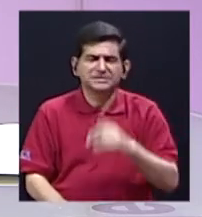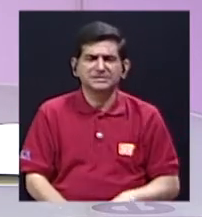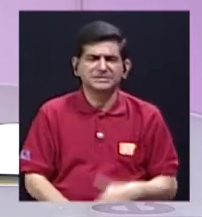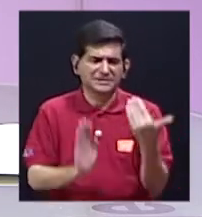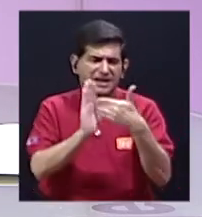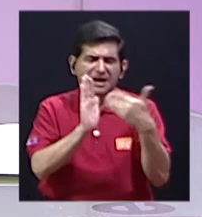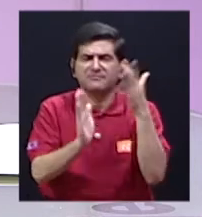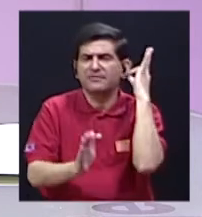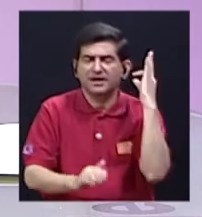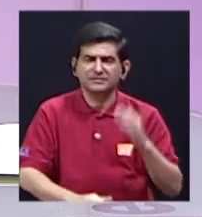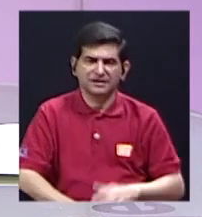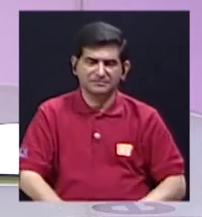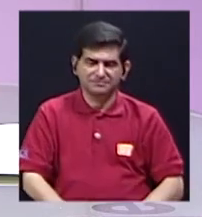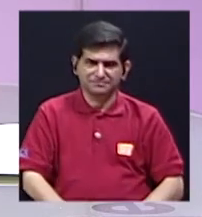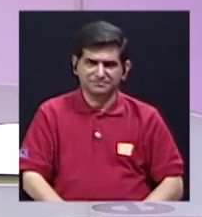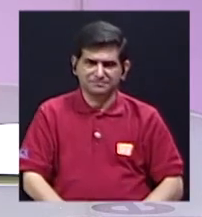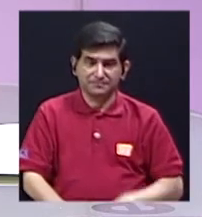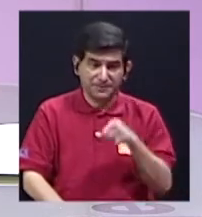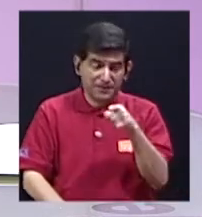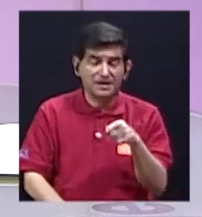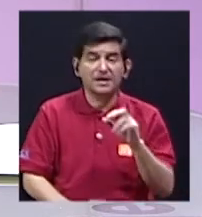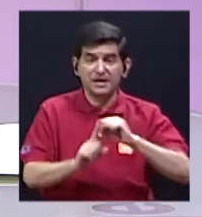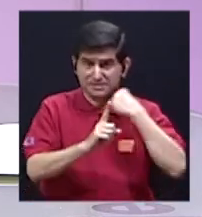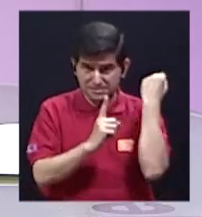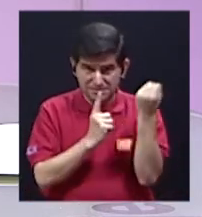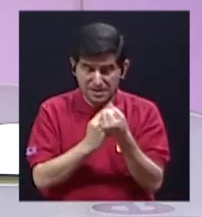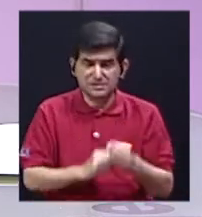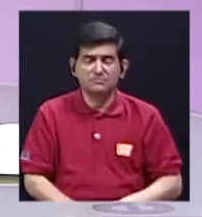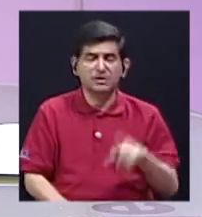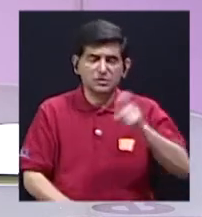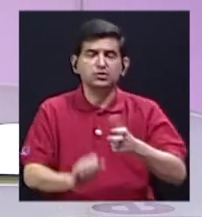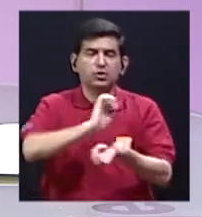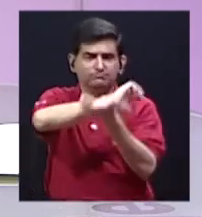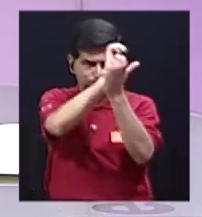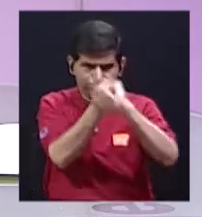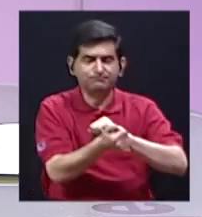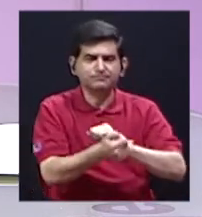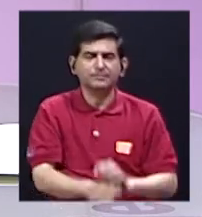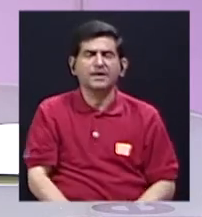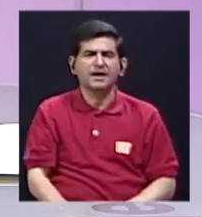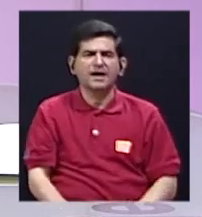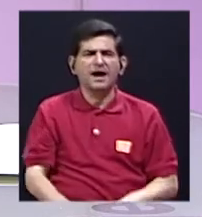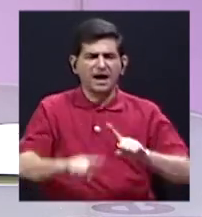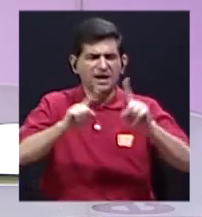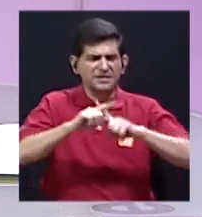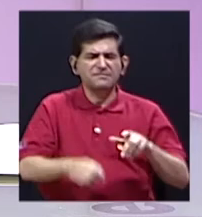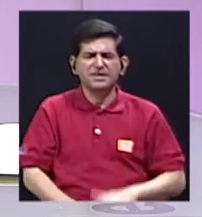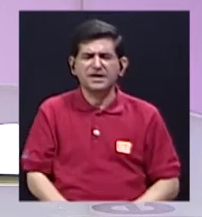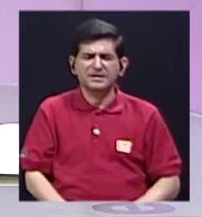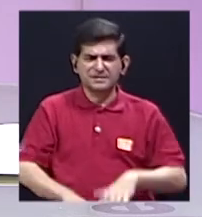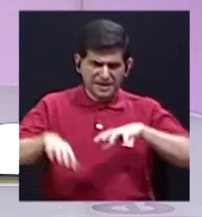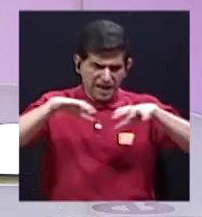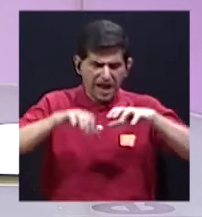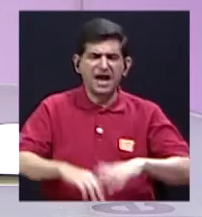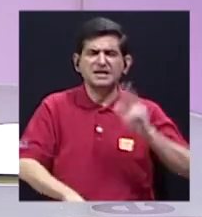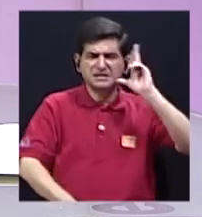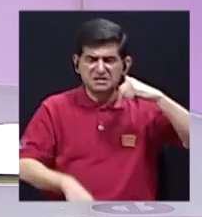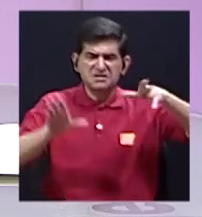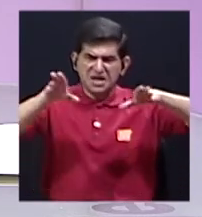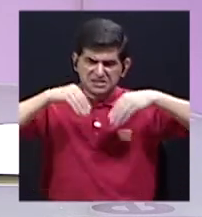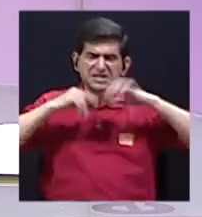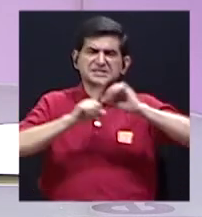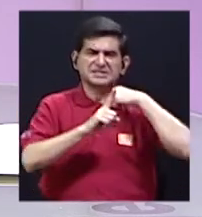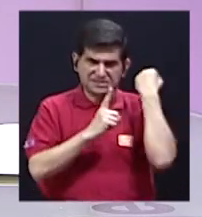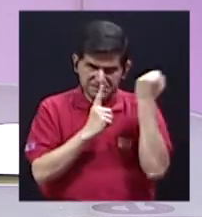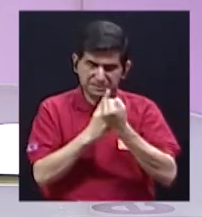denigran a la mujer y eso definitivamente hay que cambiar que hay ciertas actuaciones machistas que todavía se acepta que